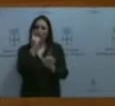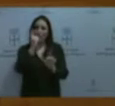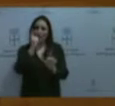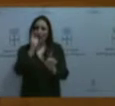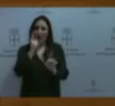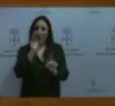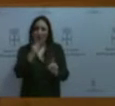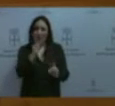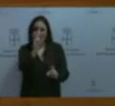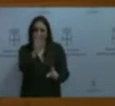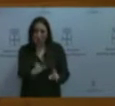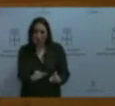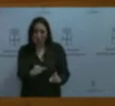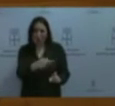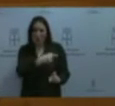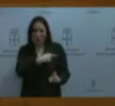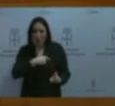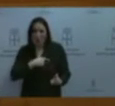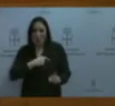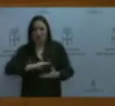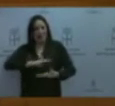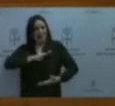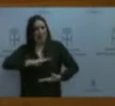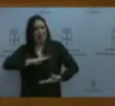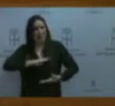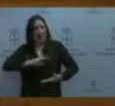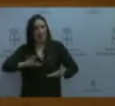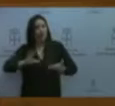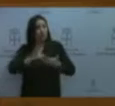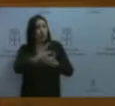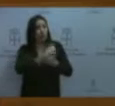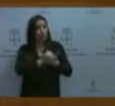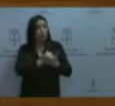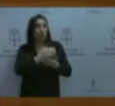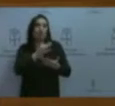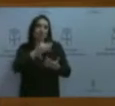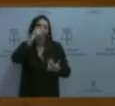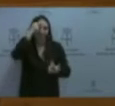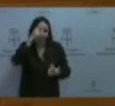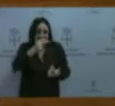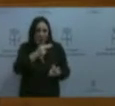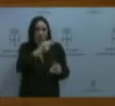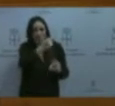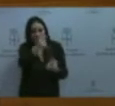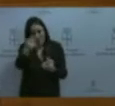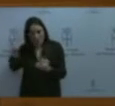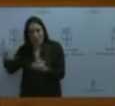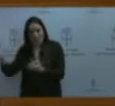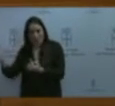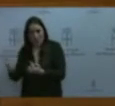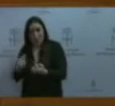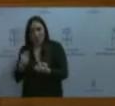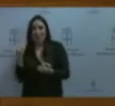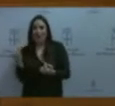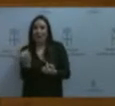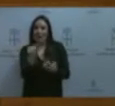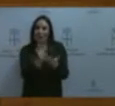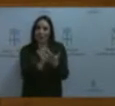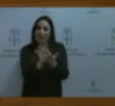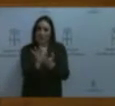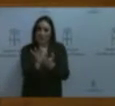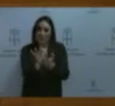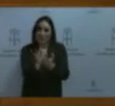que tienen, en principio, todos y cada uno, y el respeto que merecemos, porque yo también lo soy, jefe de servicio, que merecemos